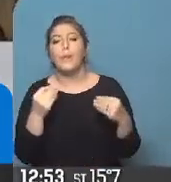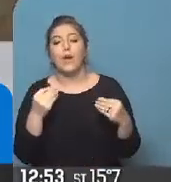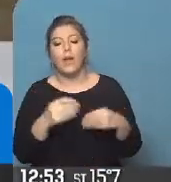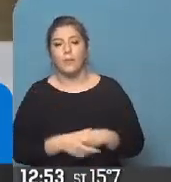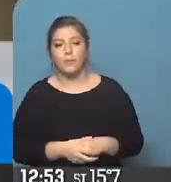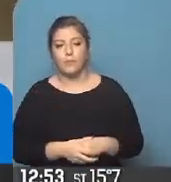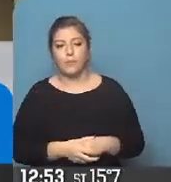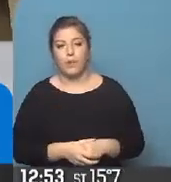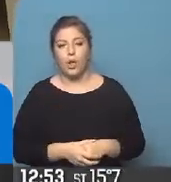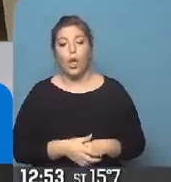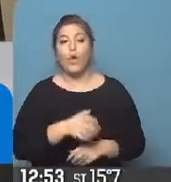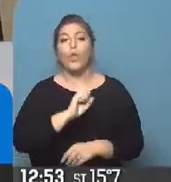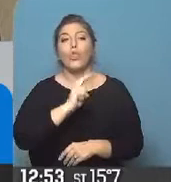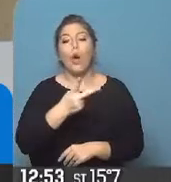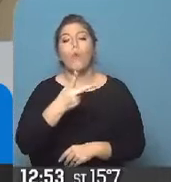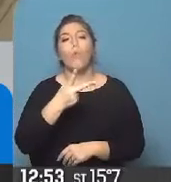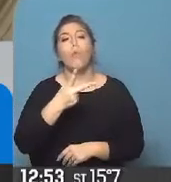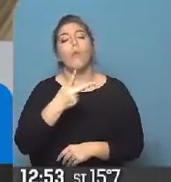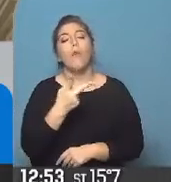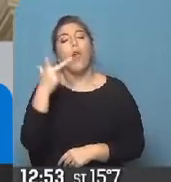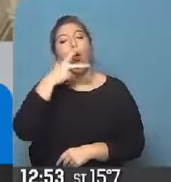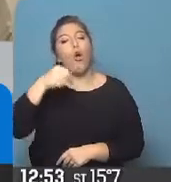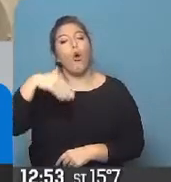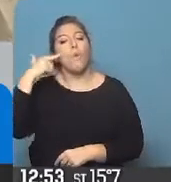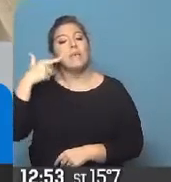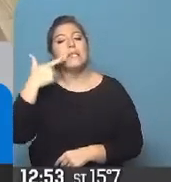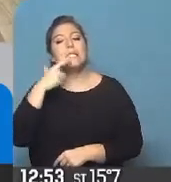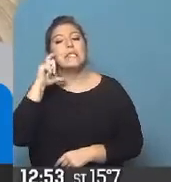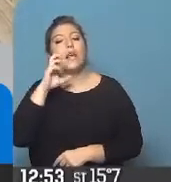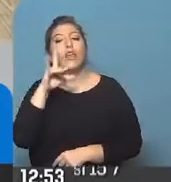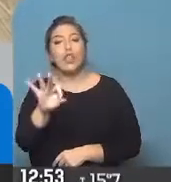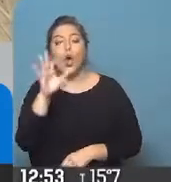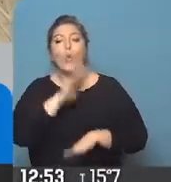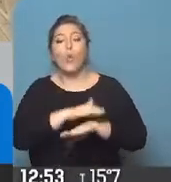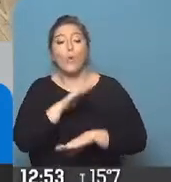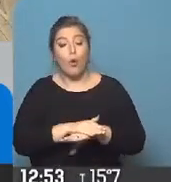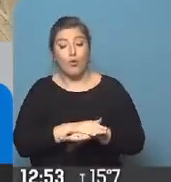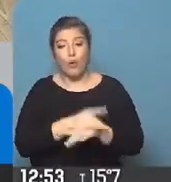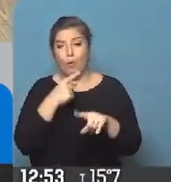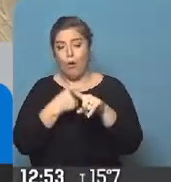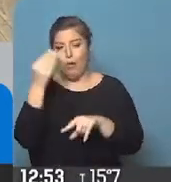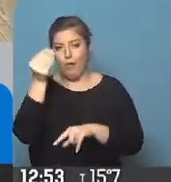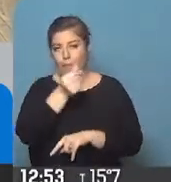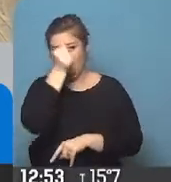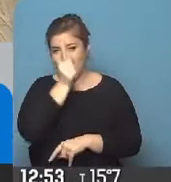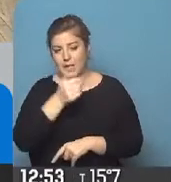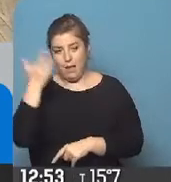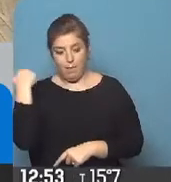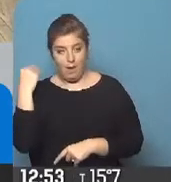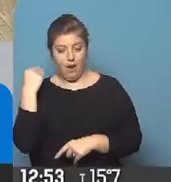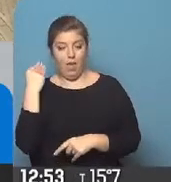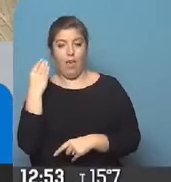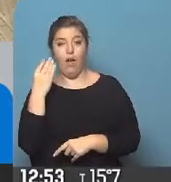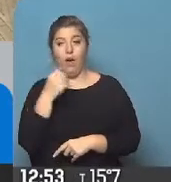doble homicidio culposo en función de lo que ocurrió la madrugada del domingo cuando con su automóvil embistió fuertemente